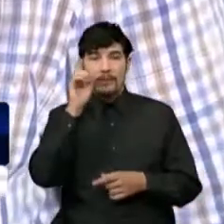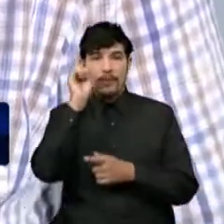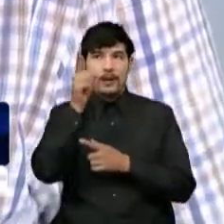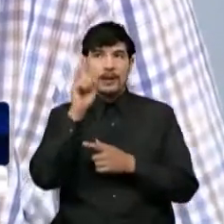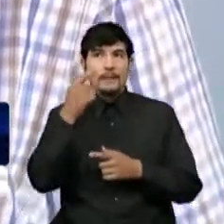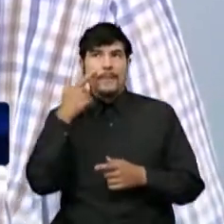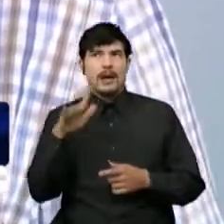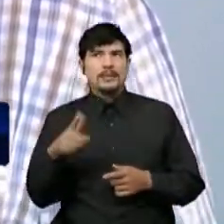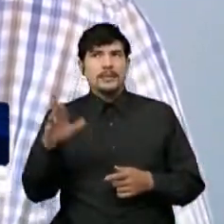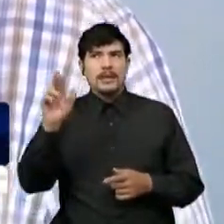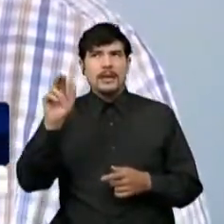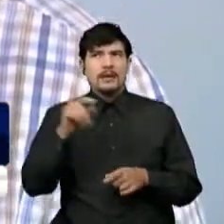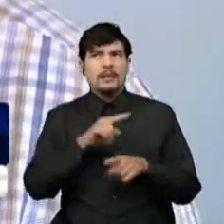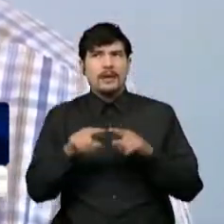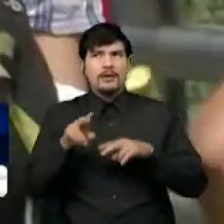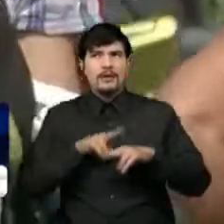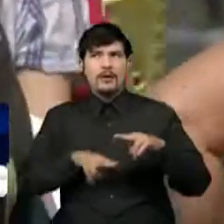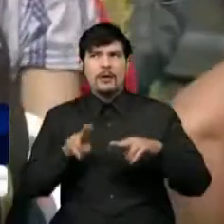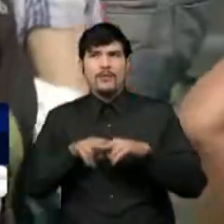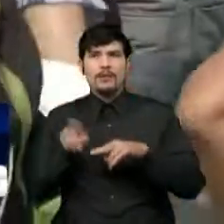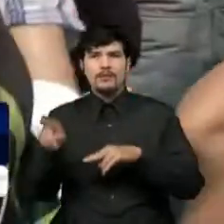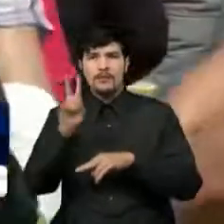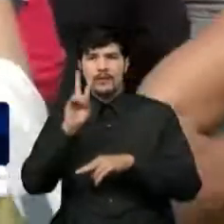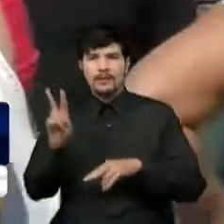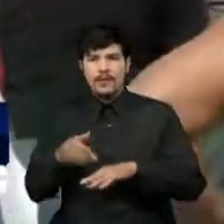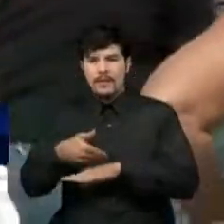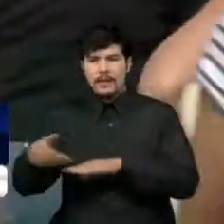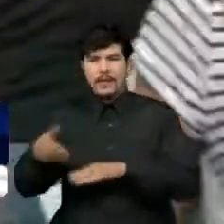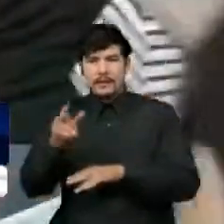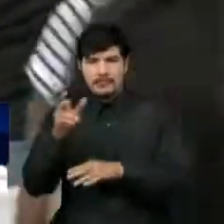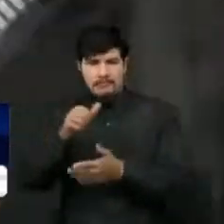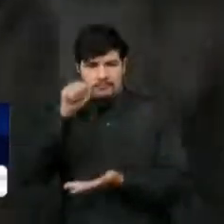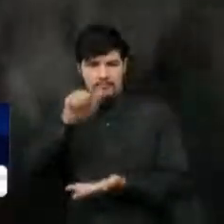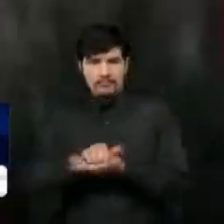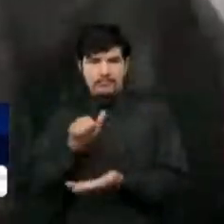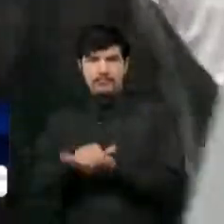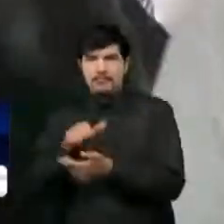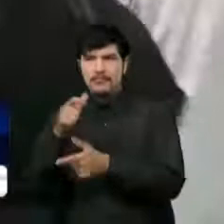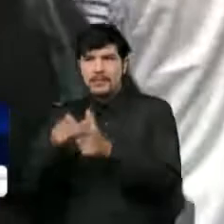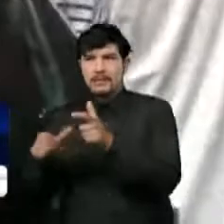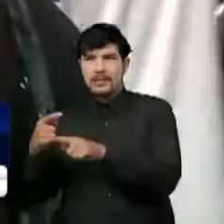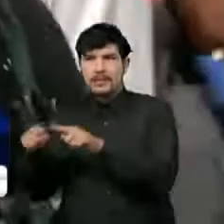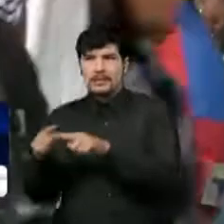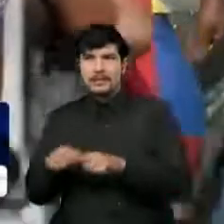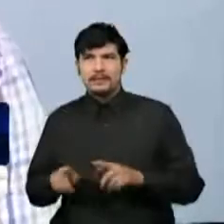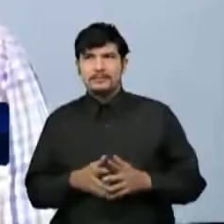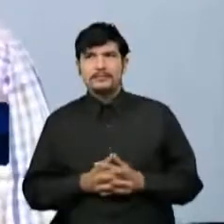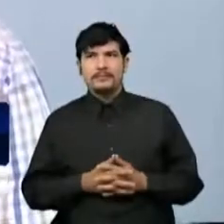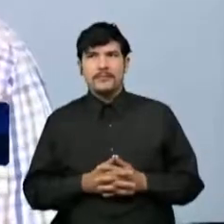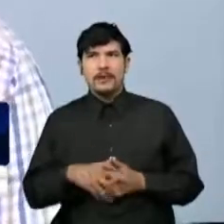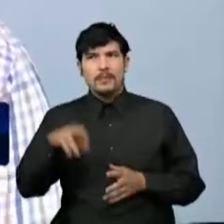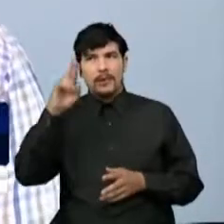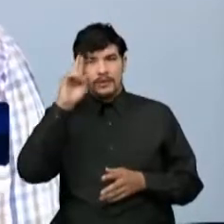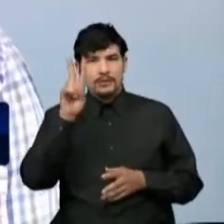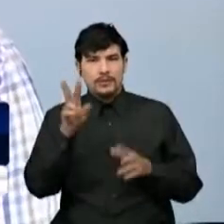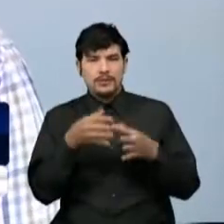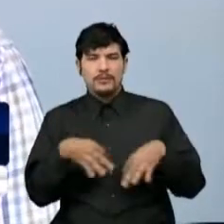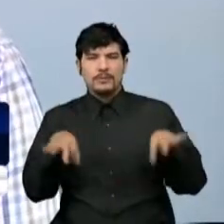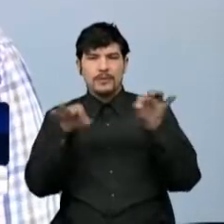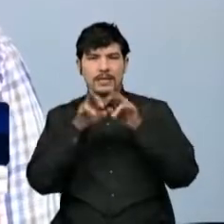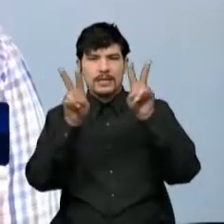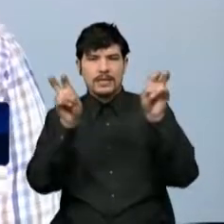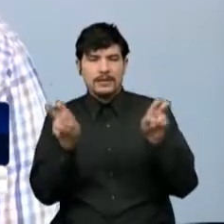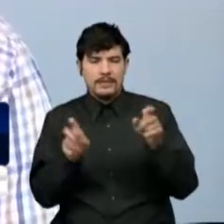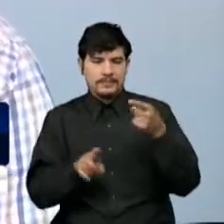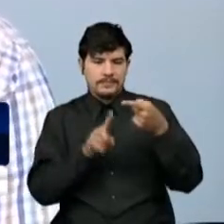aunque parezca extraño es normal que venezuela solicite pasaporte a ciudadanos de otras nacionalidades habría dos cosas importantes que mencionar la